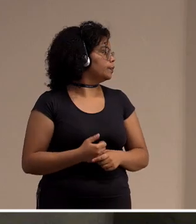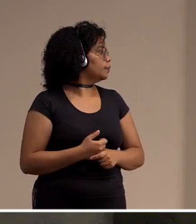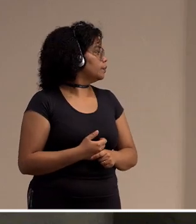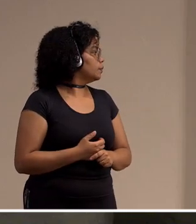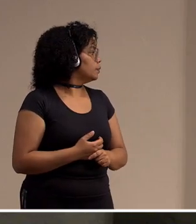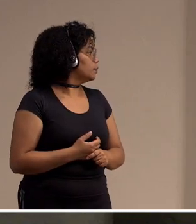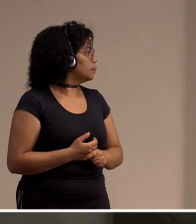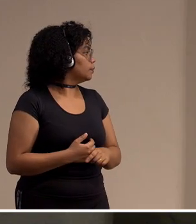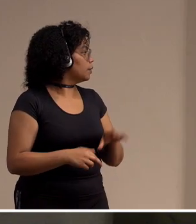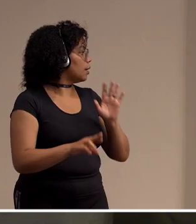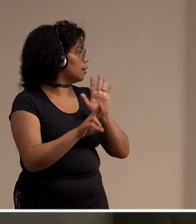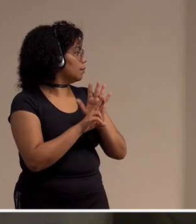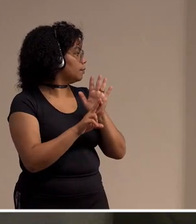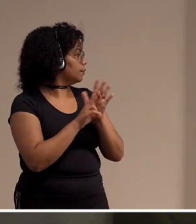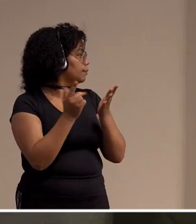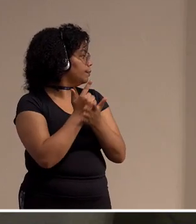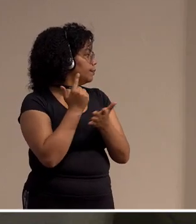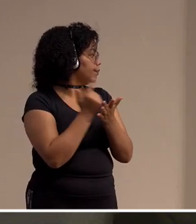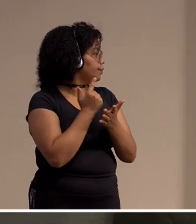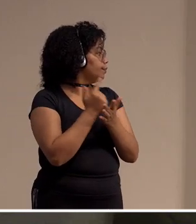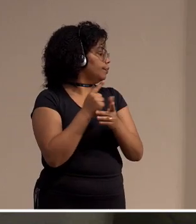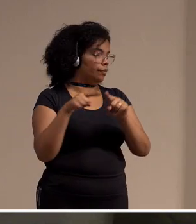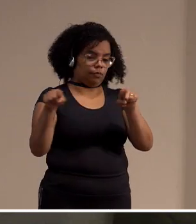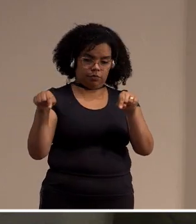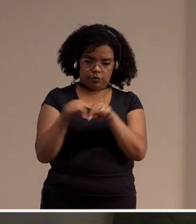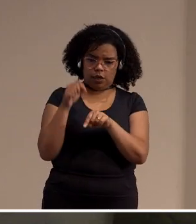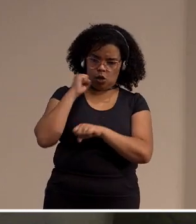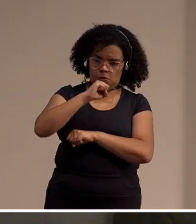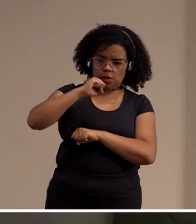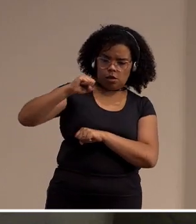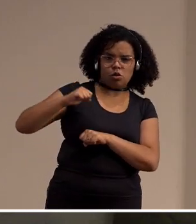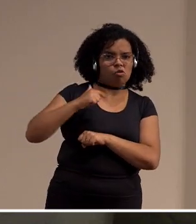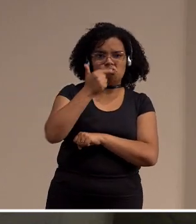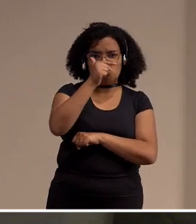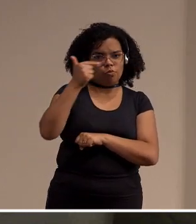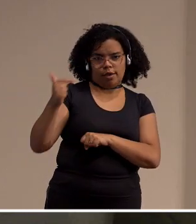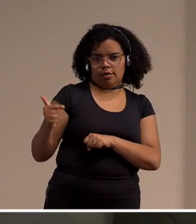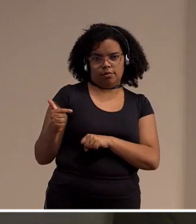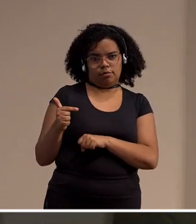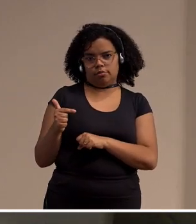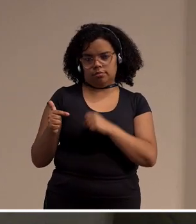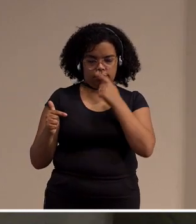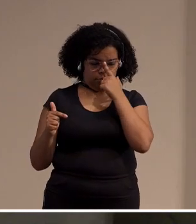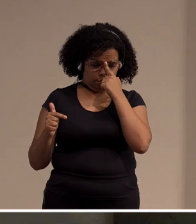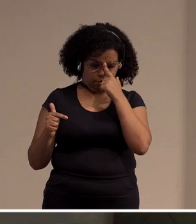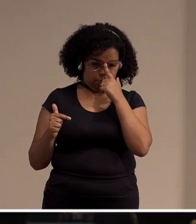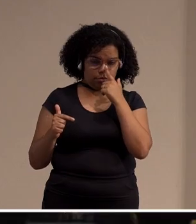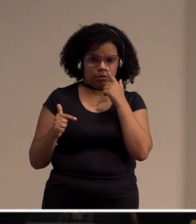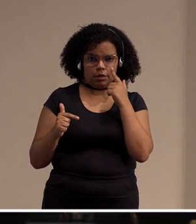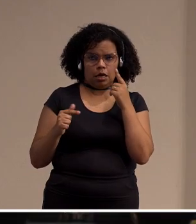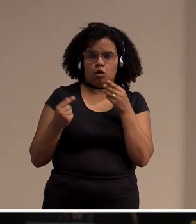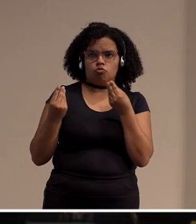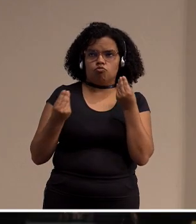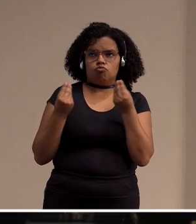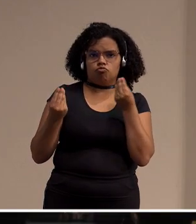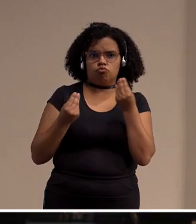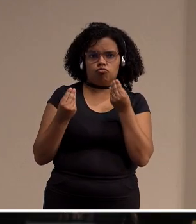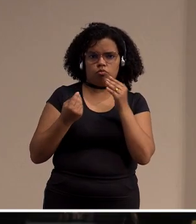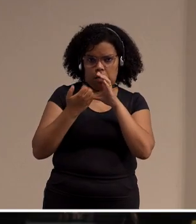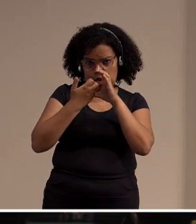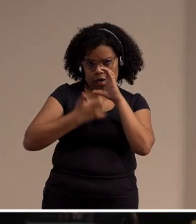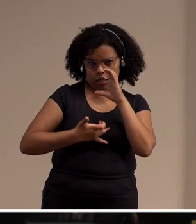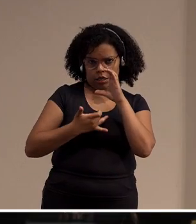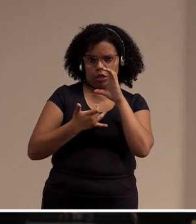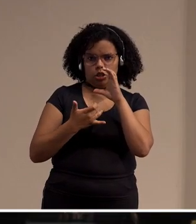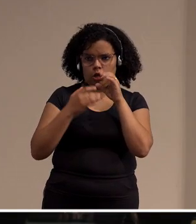a representação literária do matadouro, é isso? Ela não tem esse aspecto fundacional,